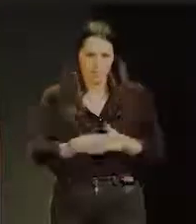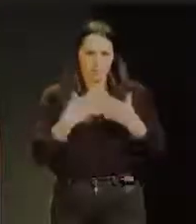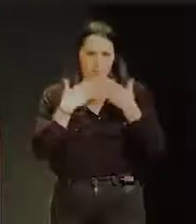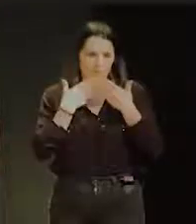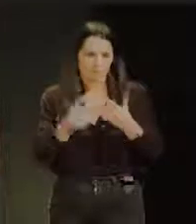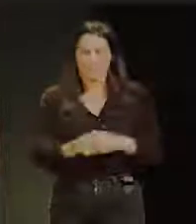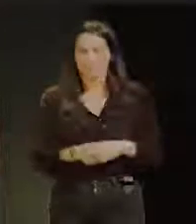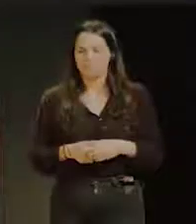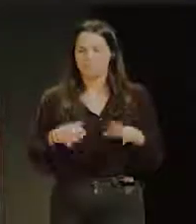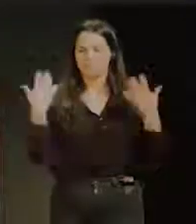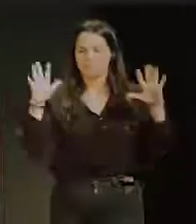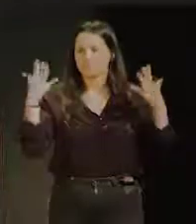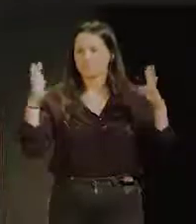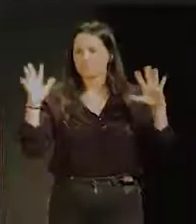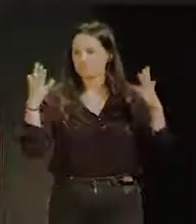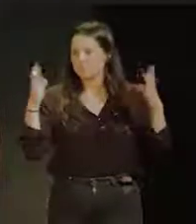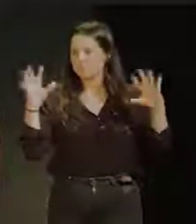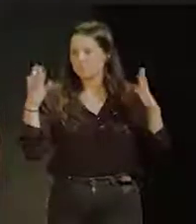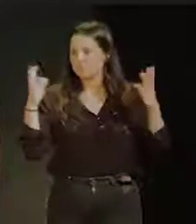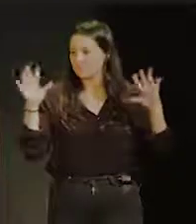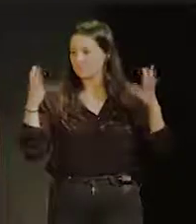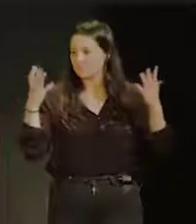muchas gracias.